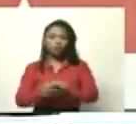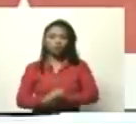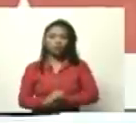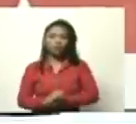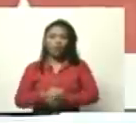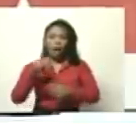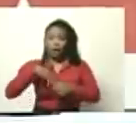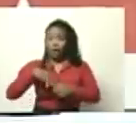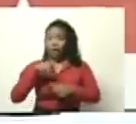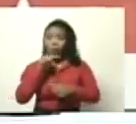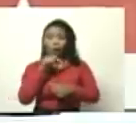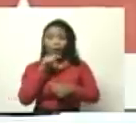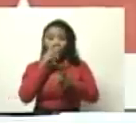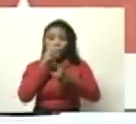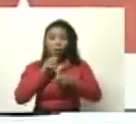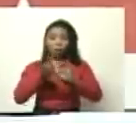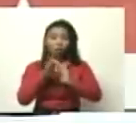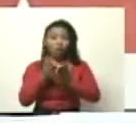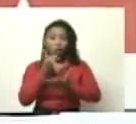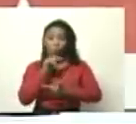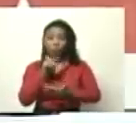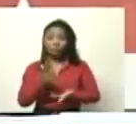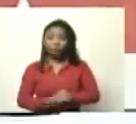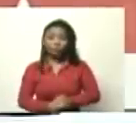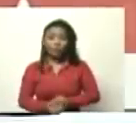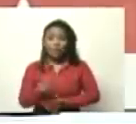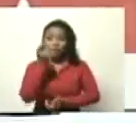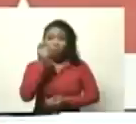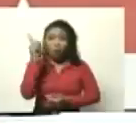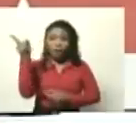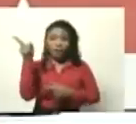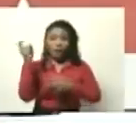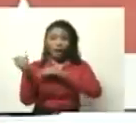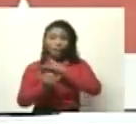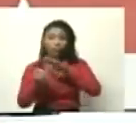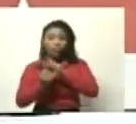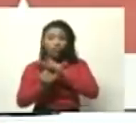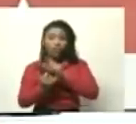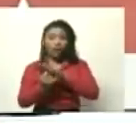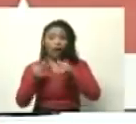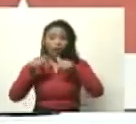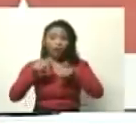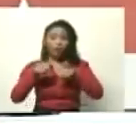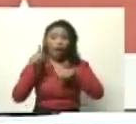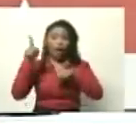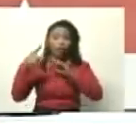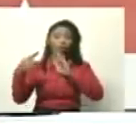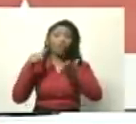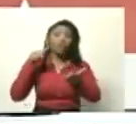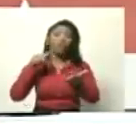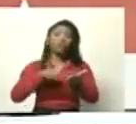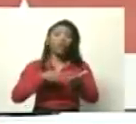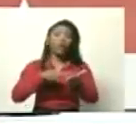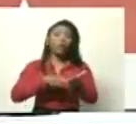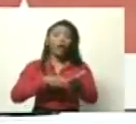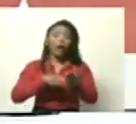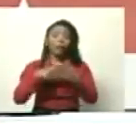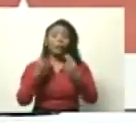aquí no está el Banco Mundial, ninguno de esos organismos, más bien nos deben plata a nosotros.